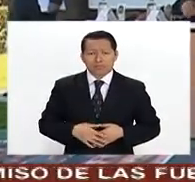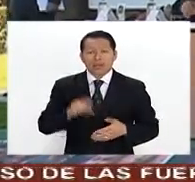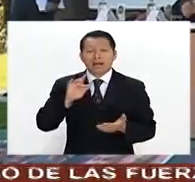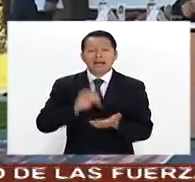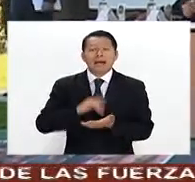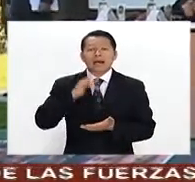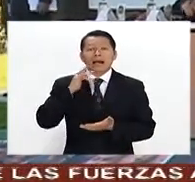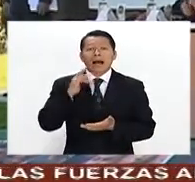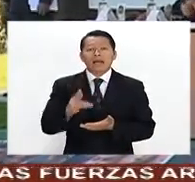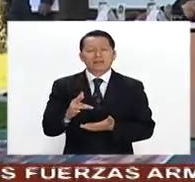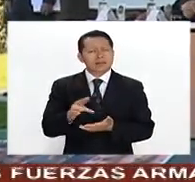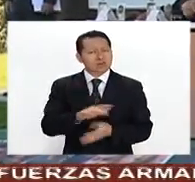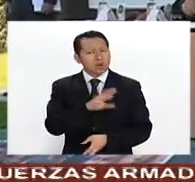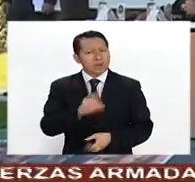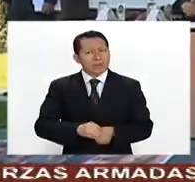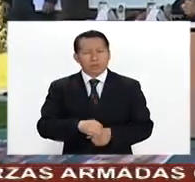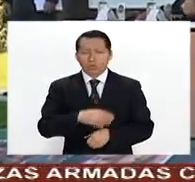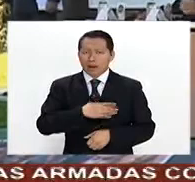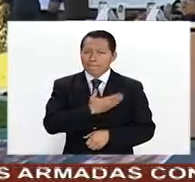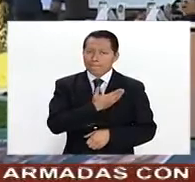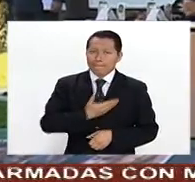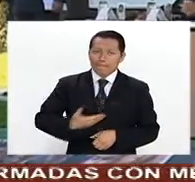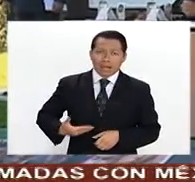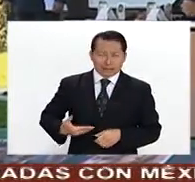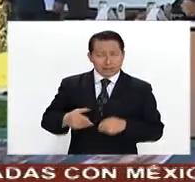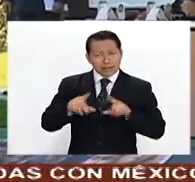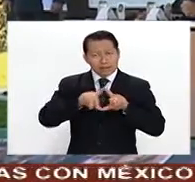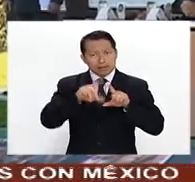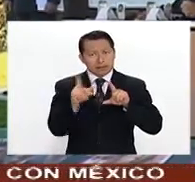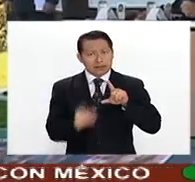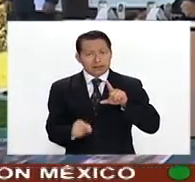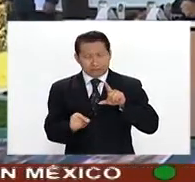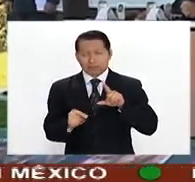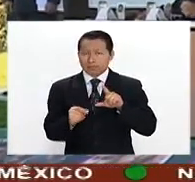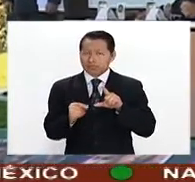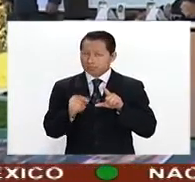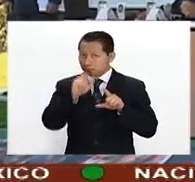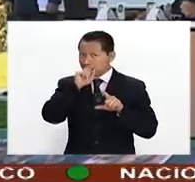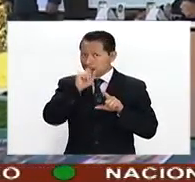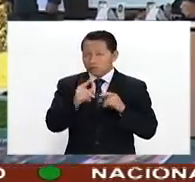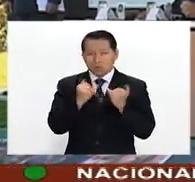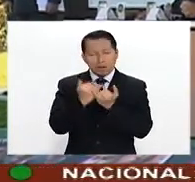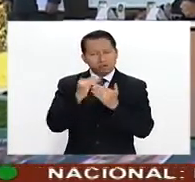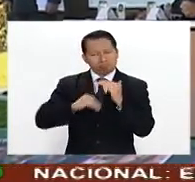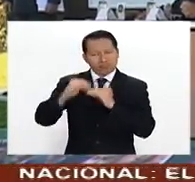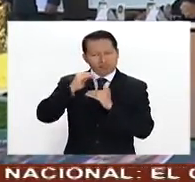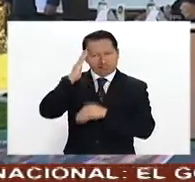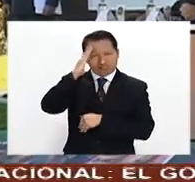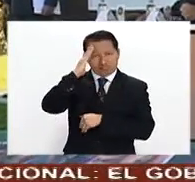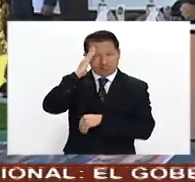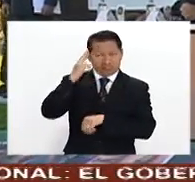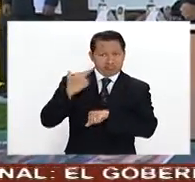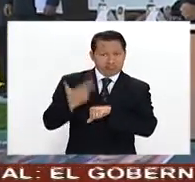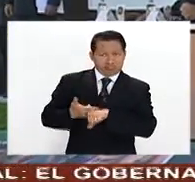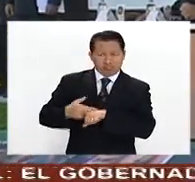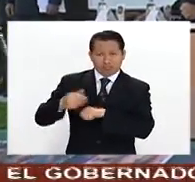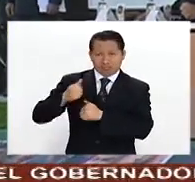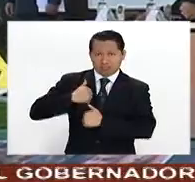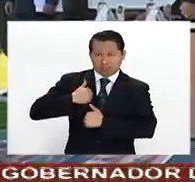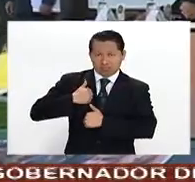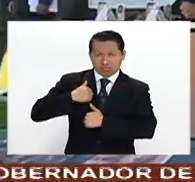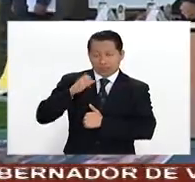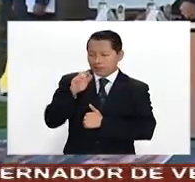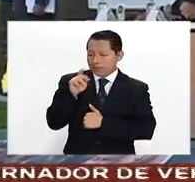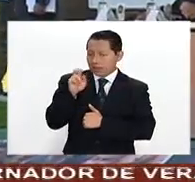Agradecemos el invaluable compromiso del presidente de la República y comandante supremo de las Fuerzas Armadas, Enrique Peña